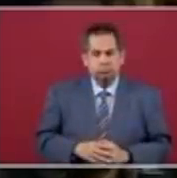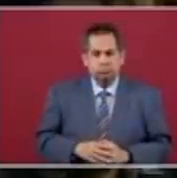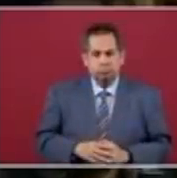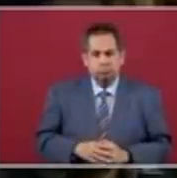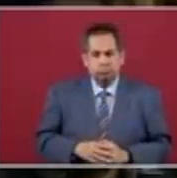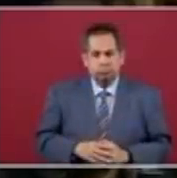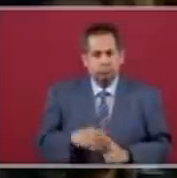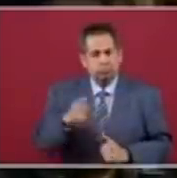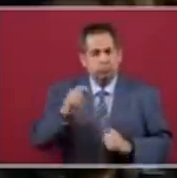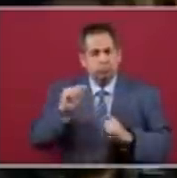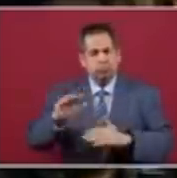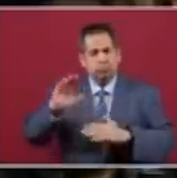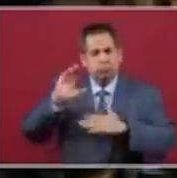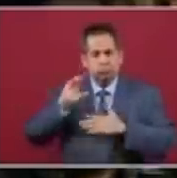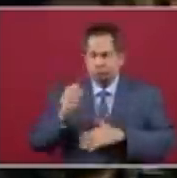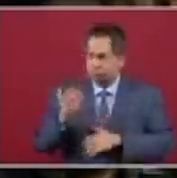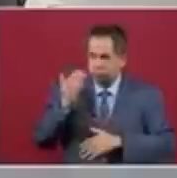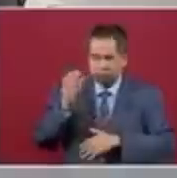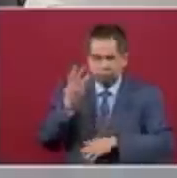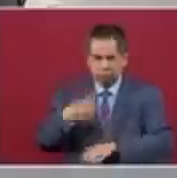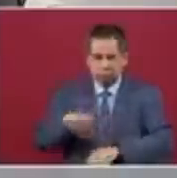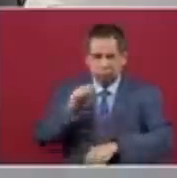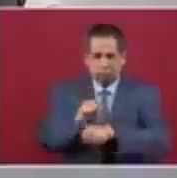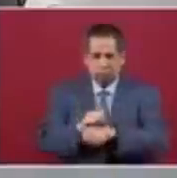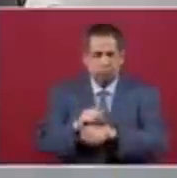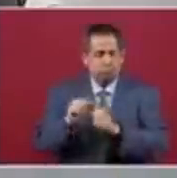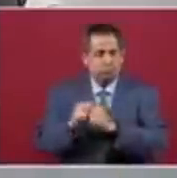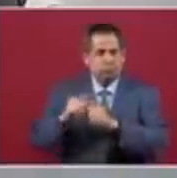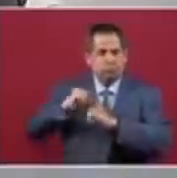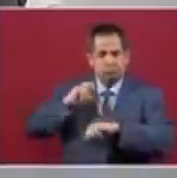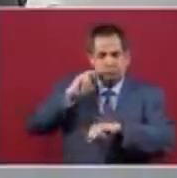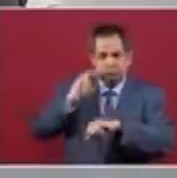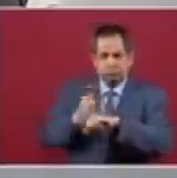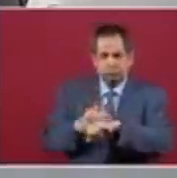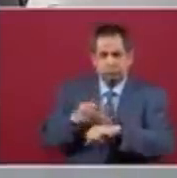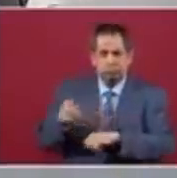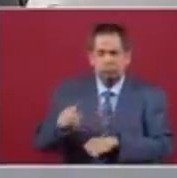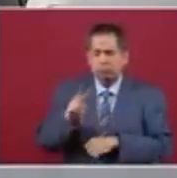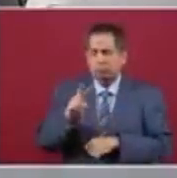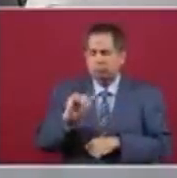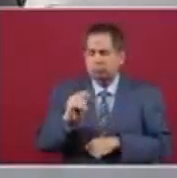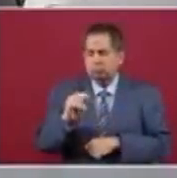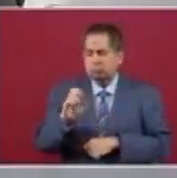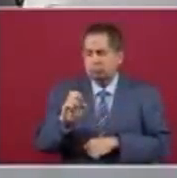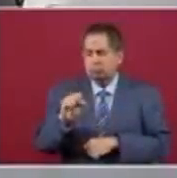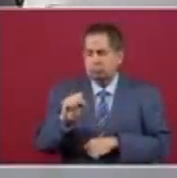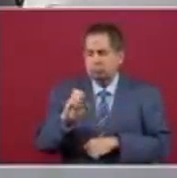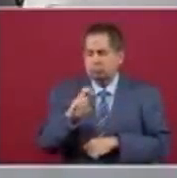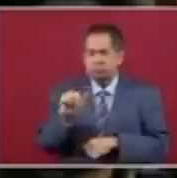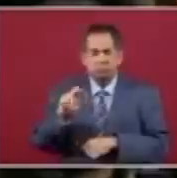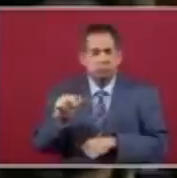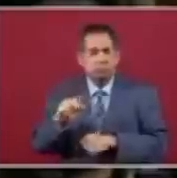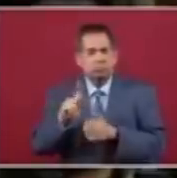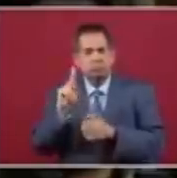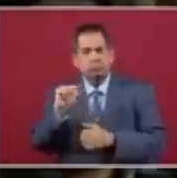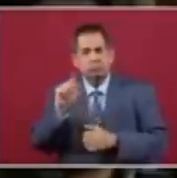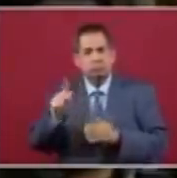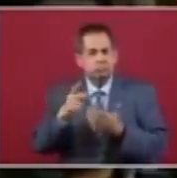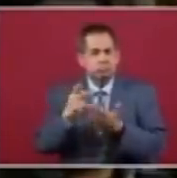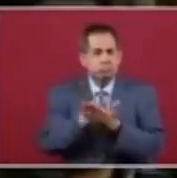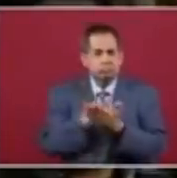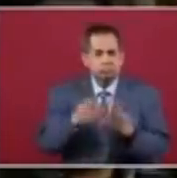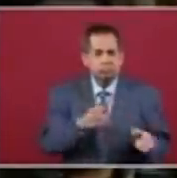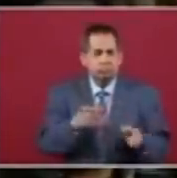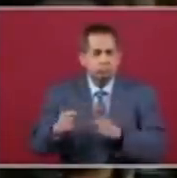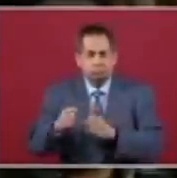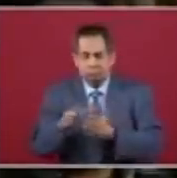se comprometió hace 3 semanas con el titular de Sin Censura, Vicente Serrano, a presentar un plan de apoyo a